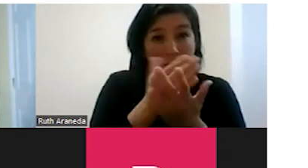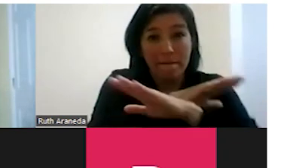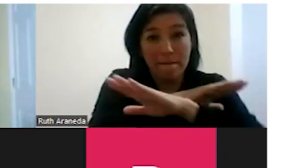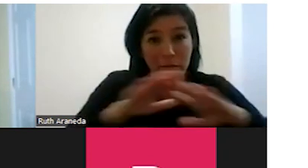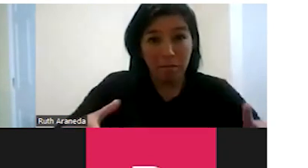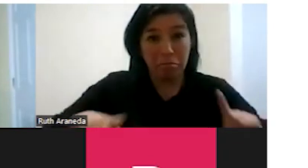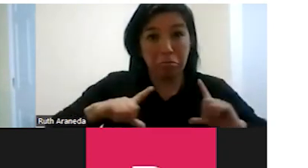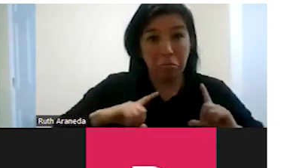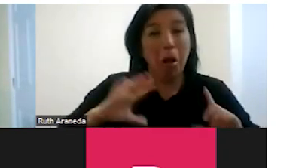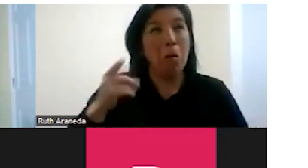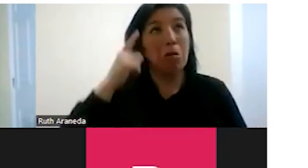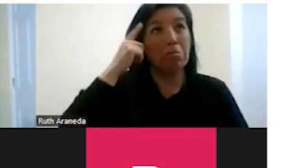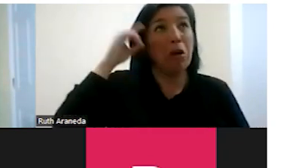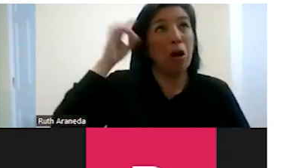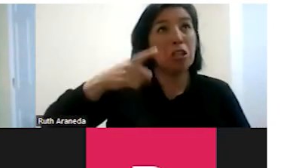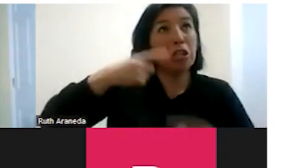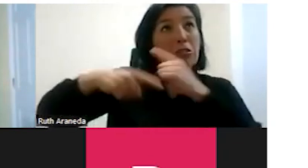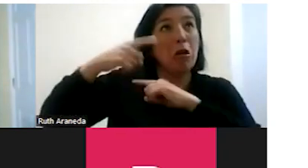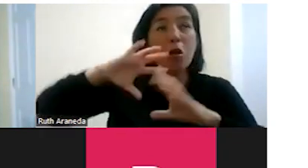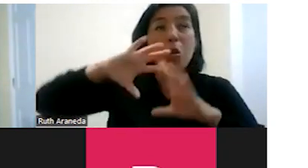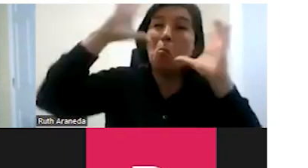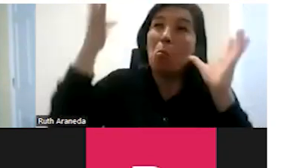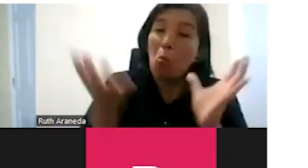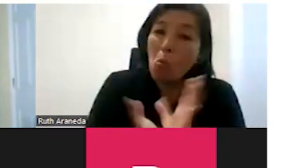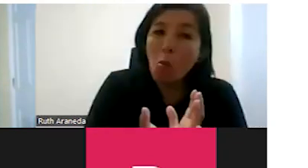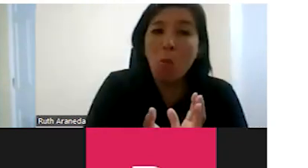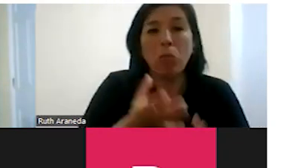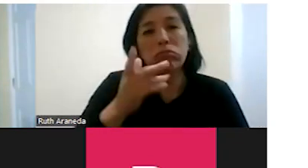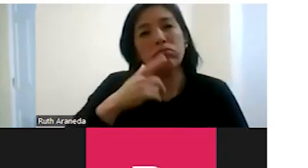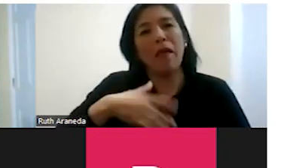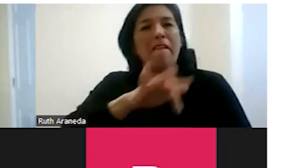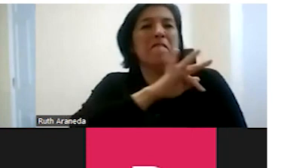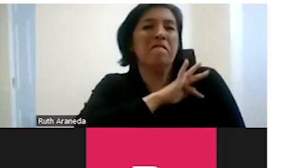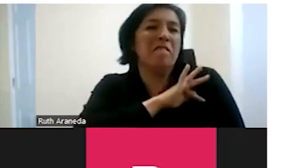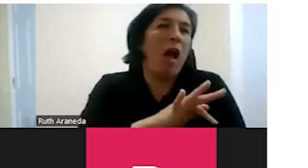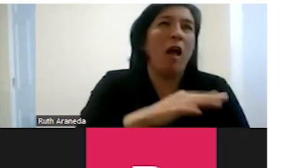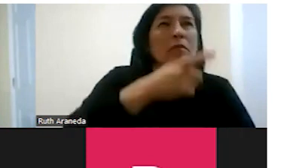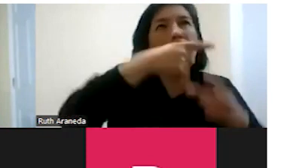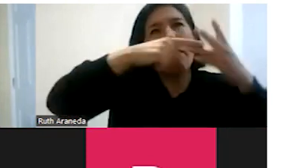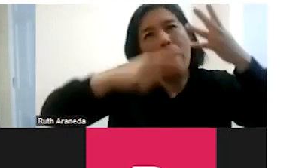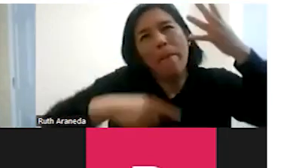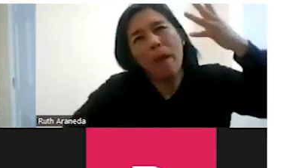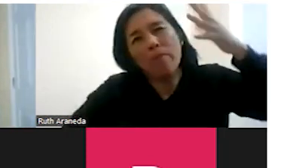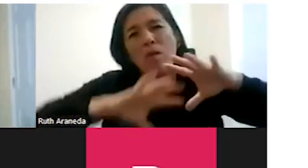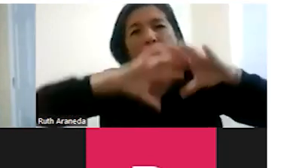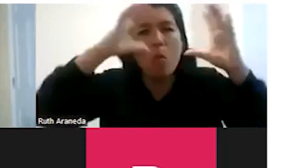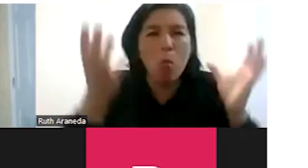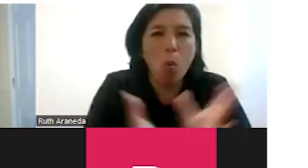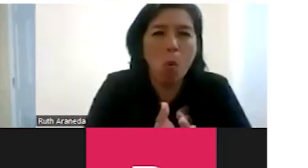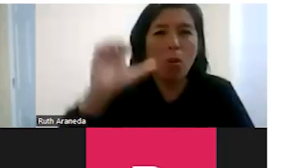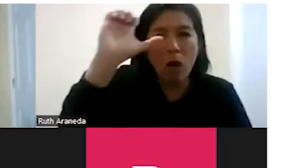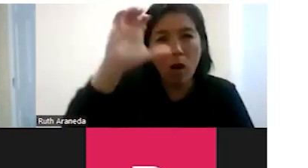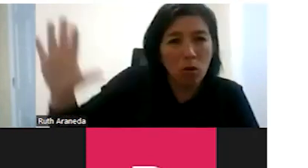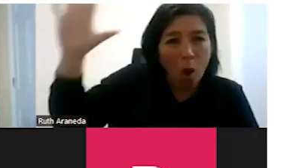saber toda la historia universal desde la Revolución Francesa, todo lo que pasa en la zona de Europa,